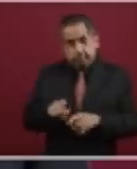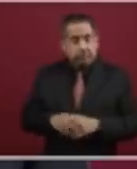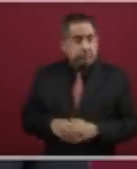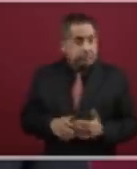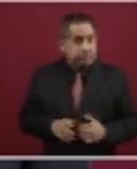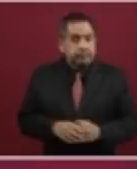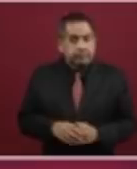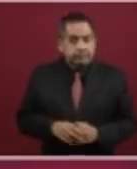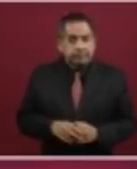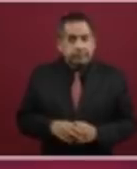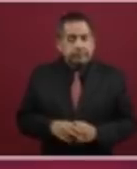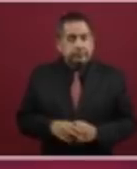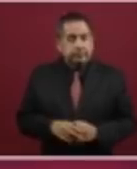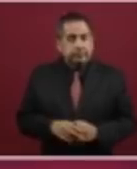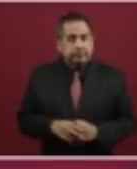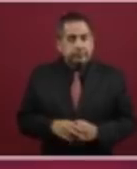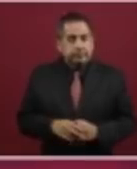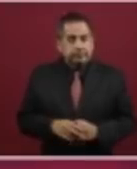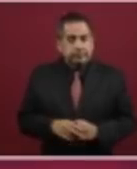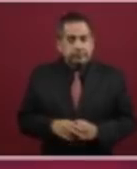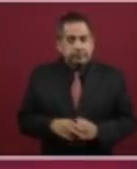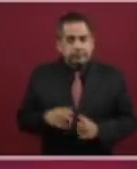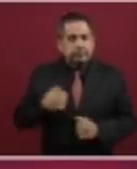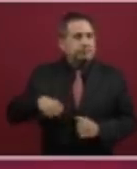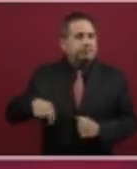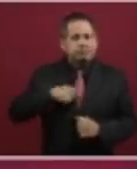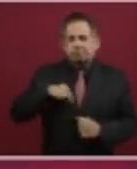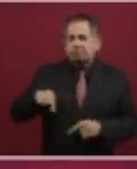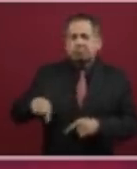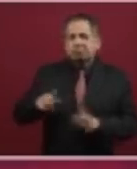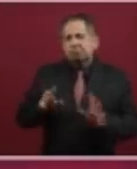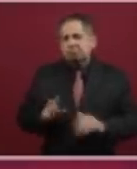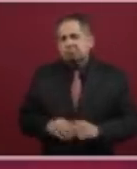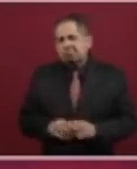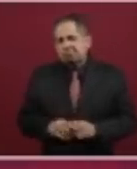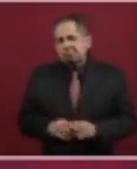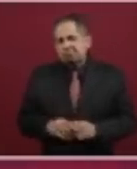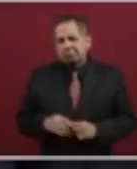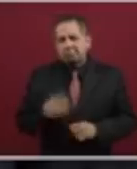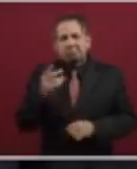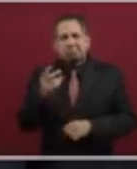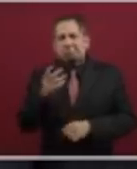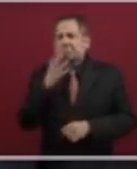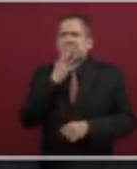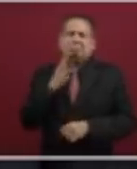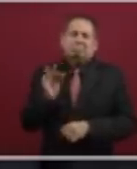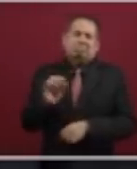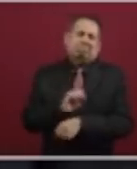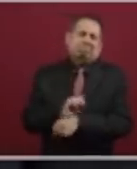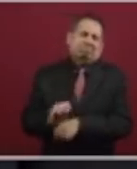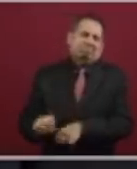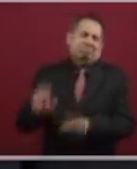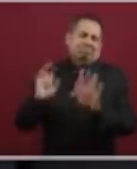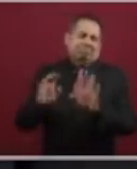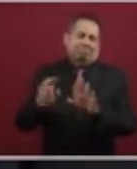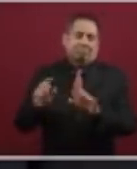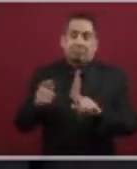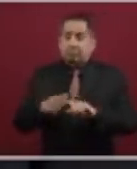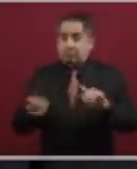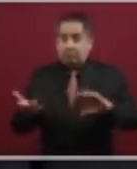Imagínense, lo de nosotros es como un día de campo en